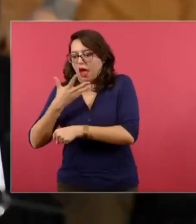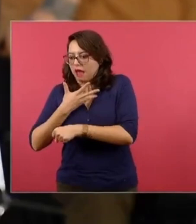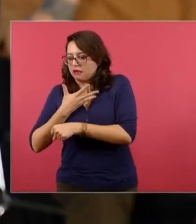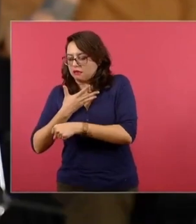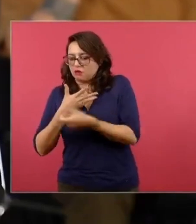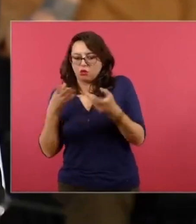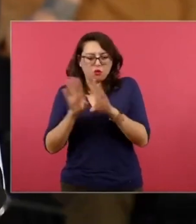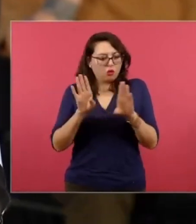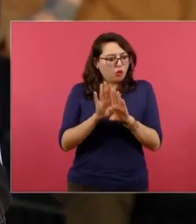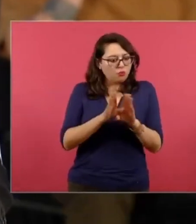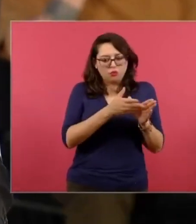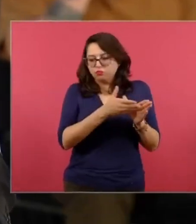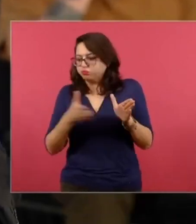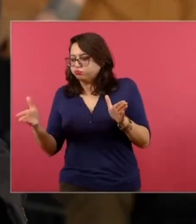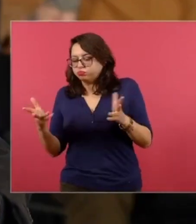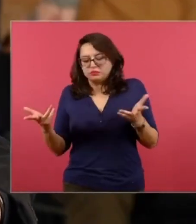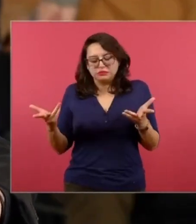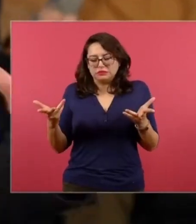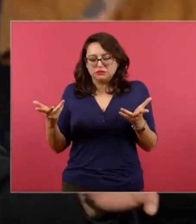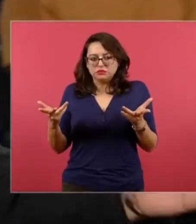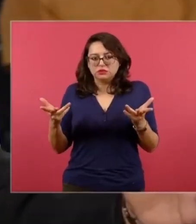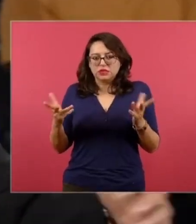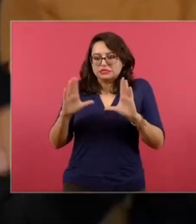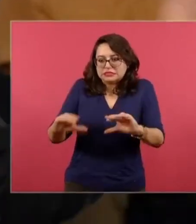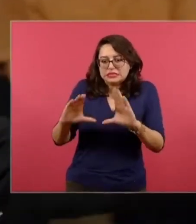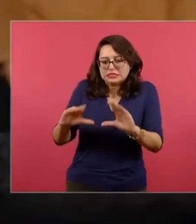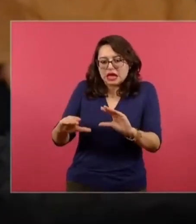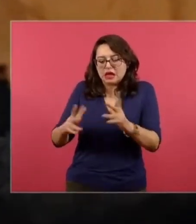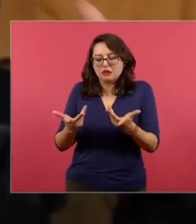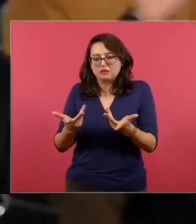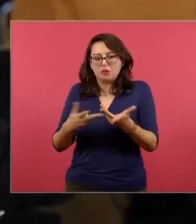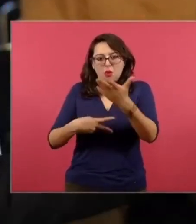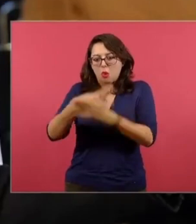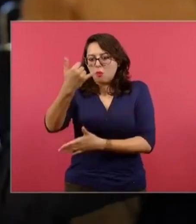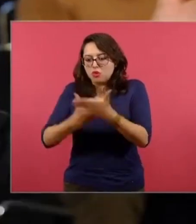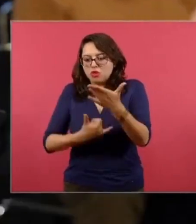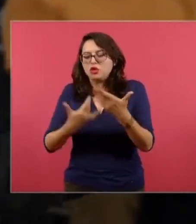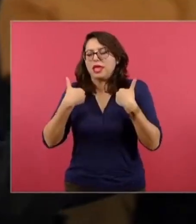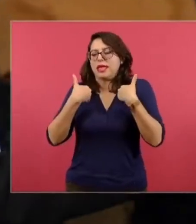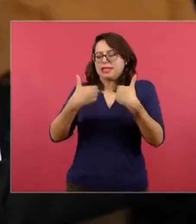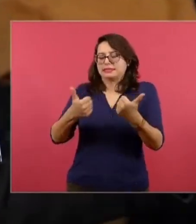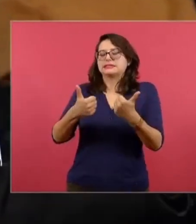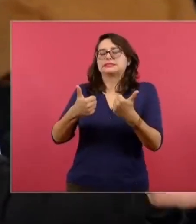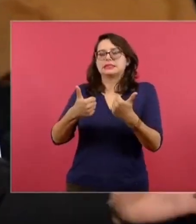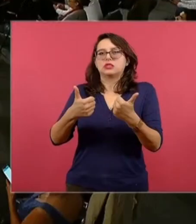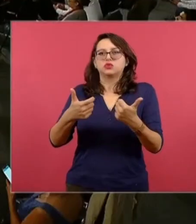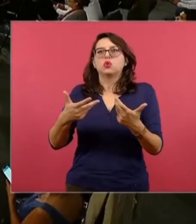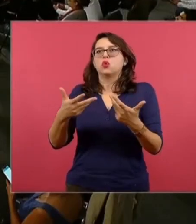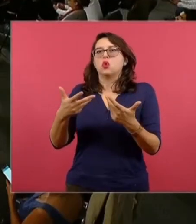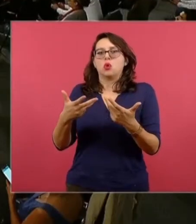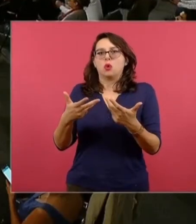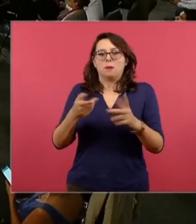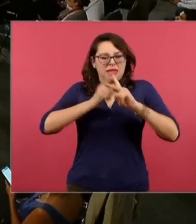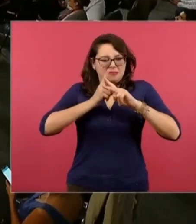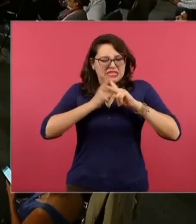poderlos aterrizar en estos proyectos, ¿no? Que no se trata tampoco de saturarnos con los quebrados, como era la historia tradicional. Eso